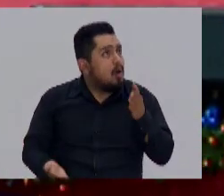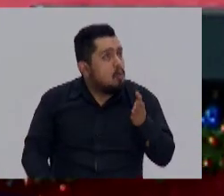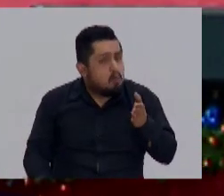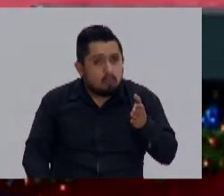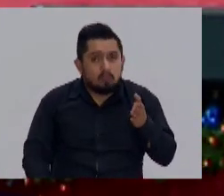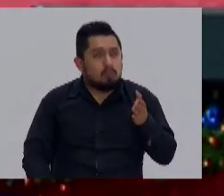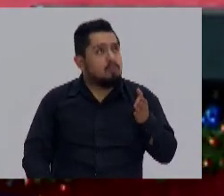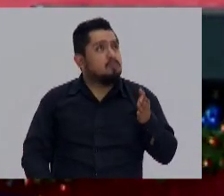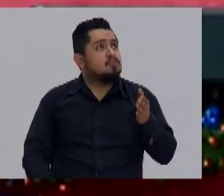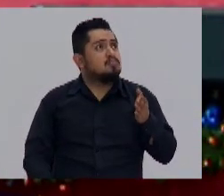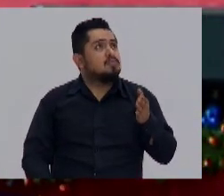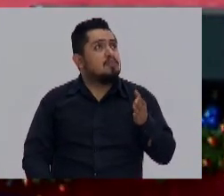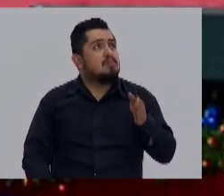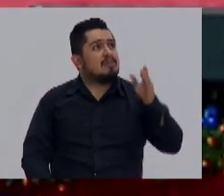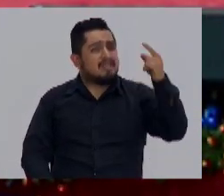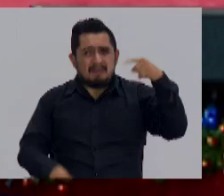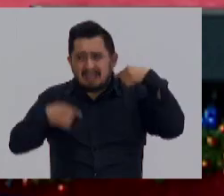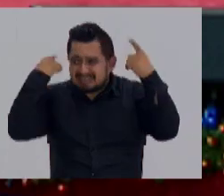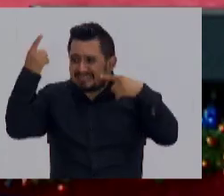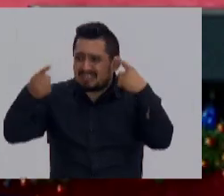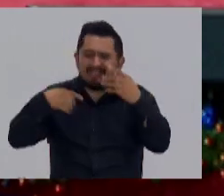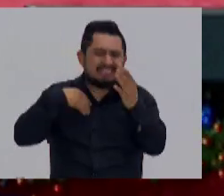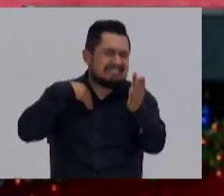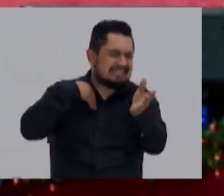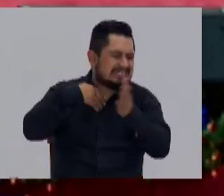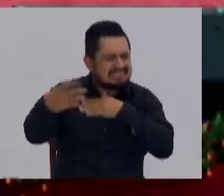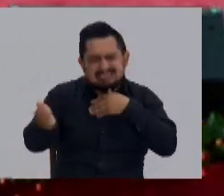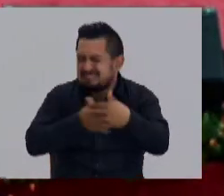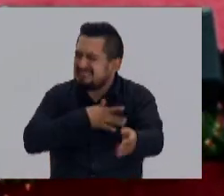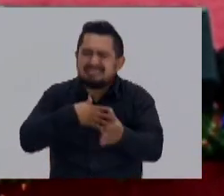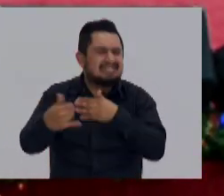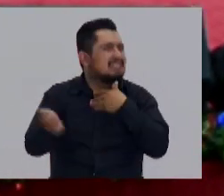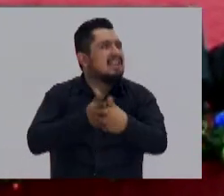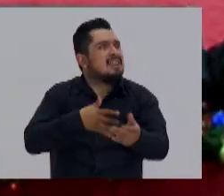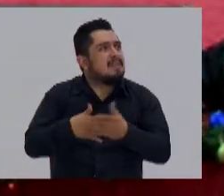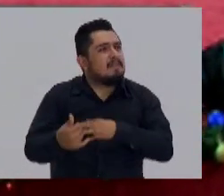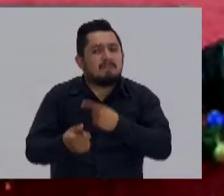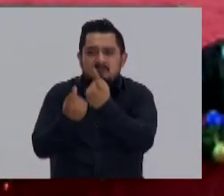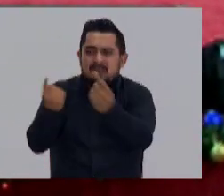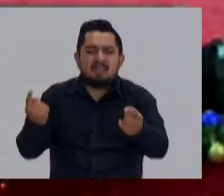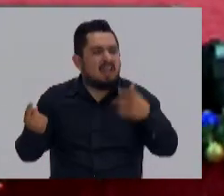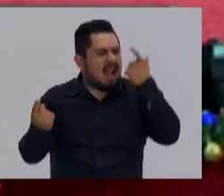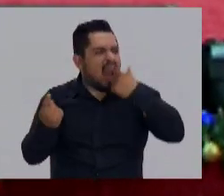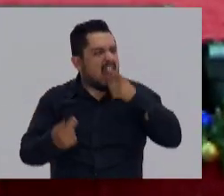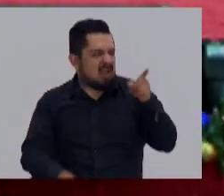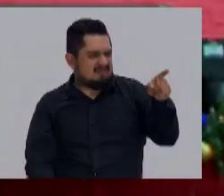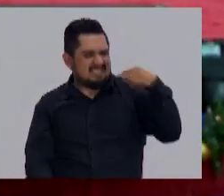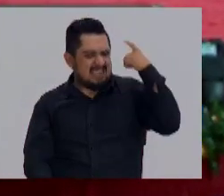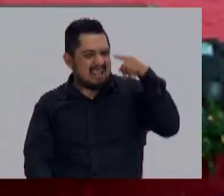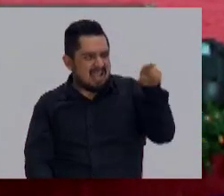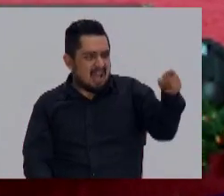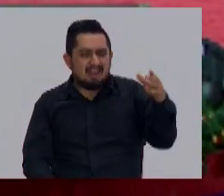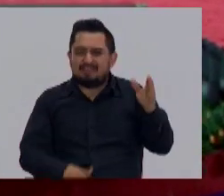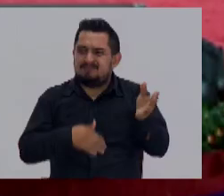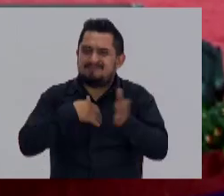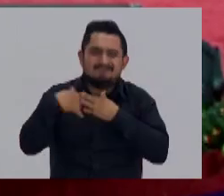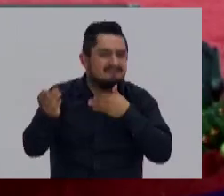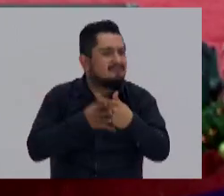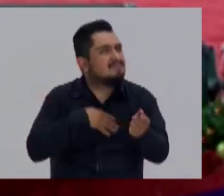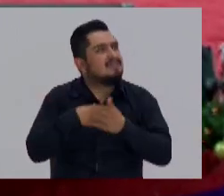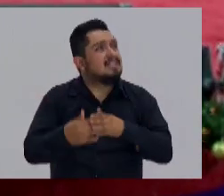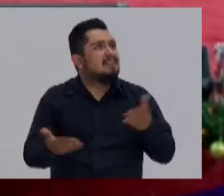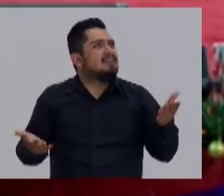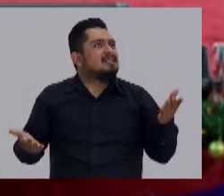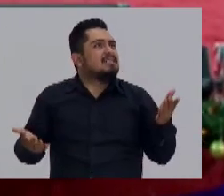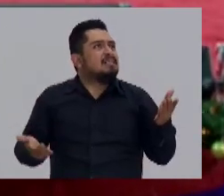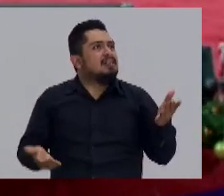hacer. Aunque me llamen loca, como a él le dijeron a Ezequiel y se reían de él. Ya viste aquel con qué locura viene.